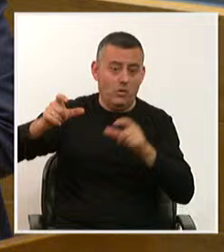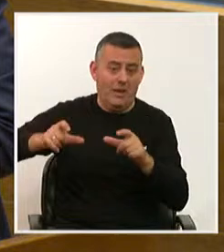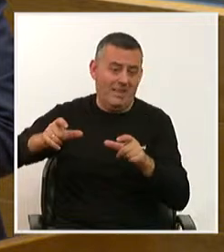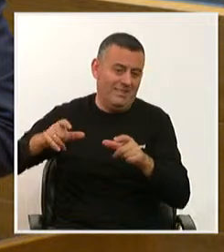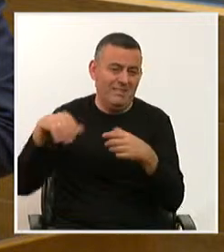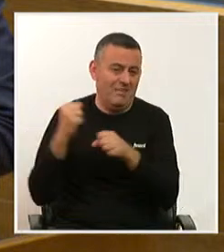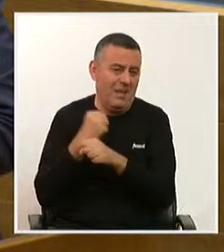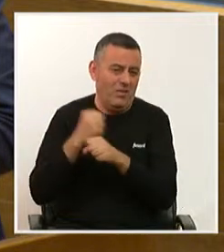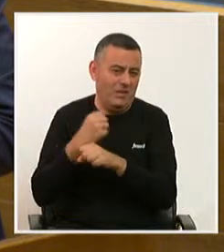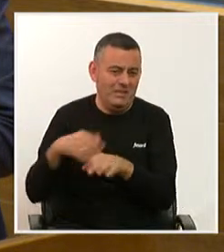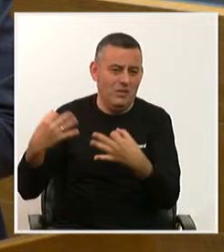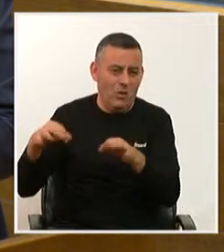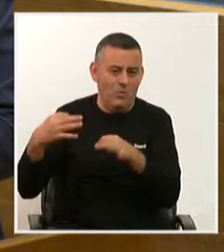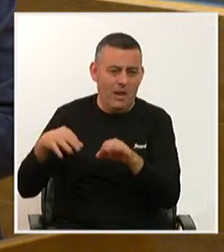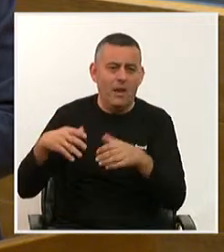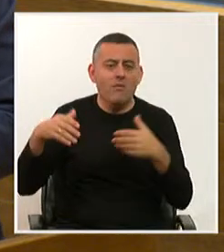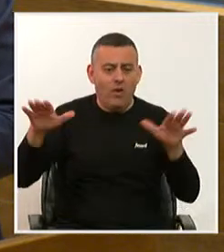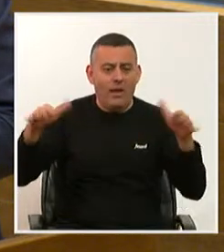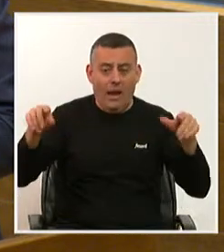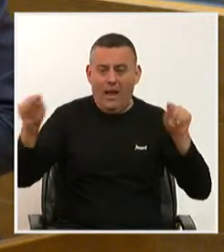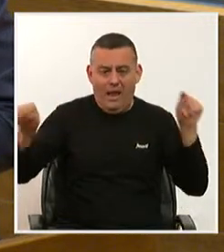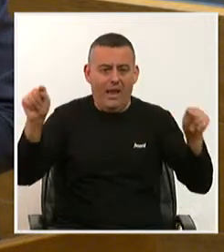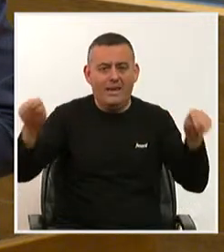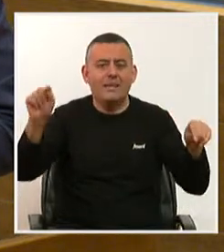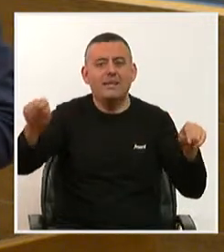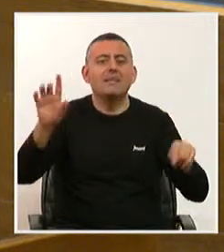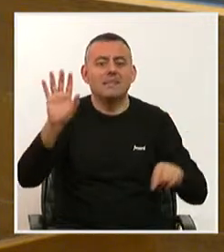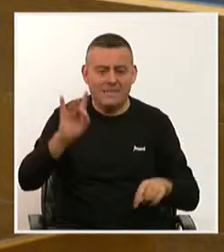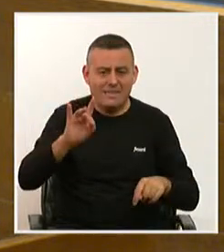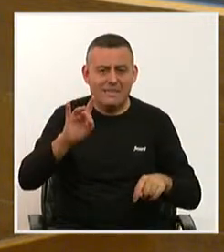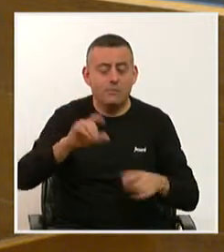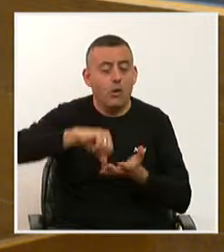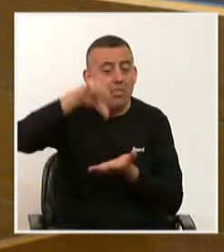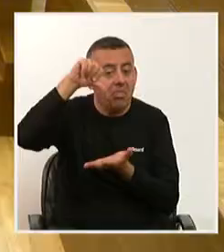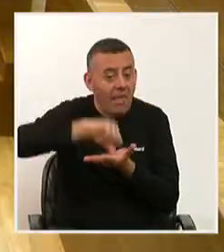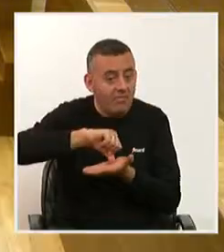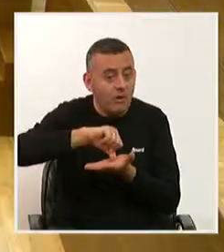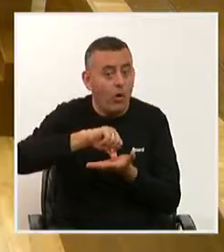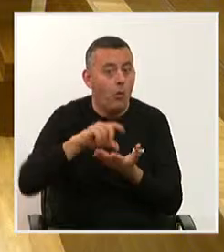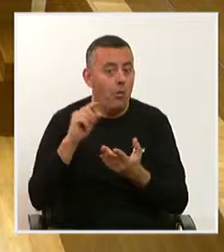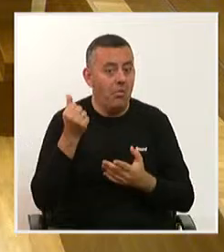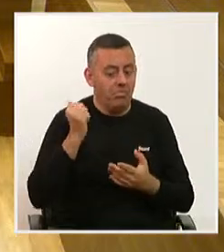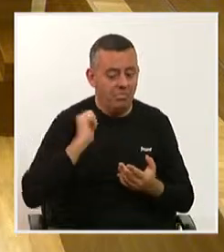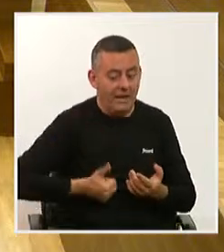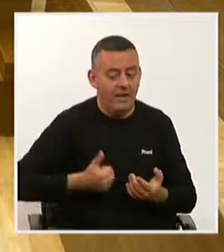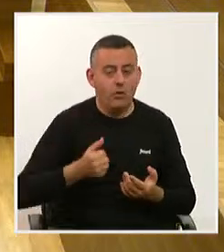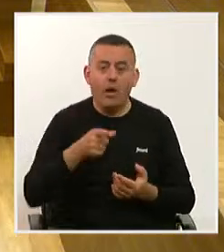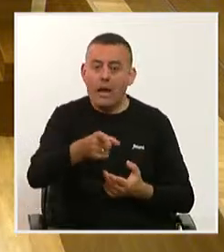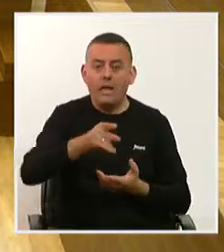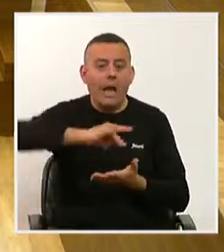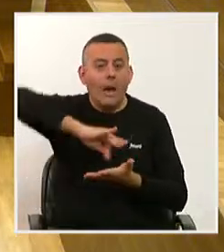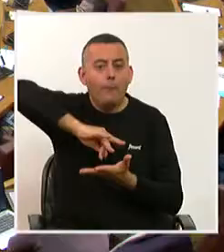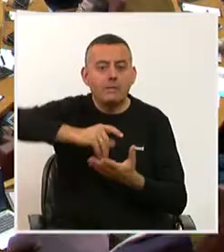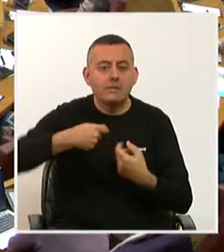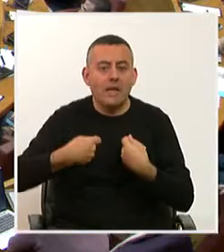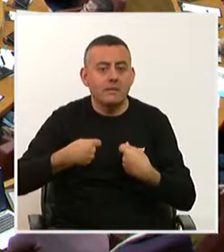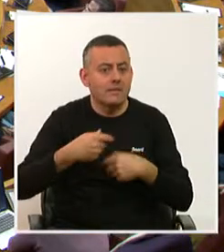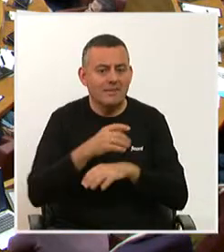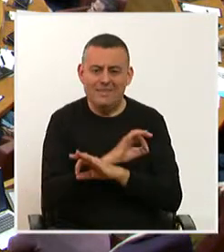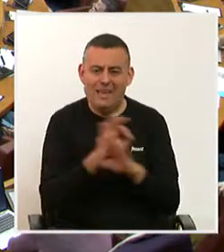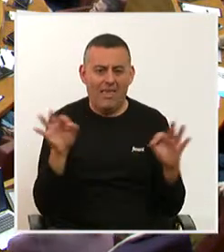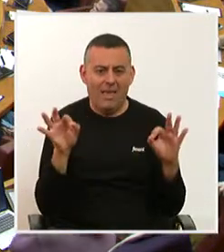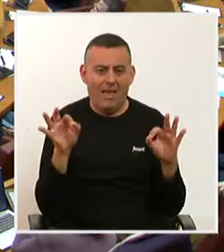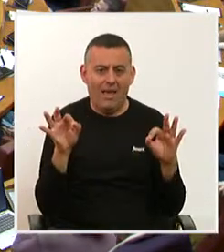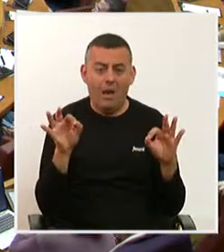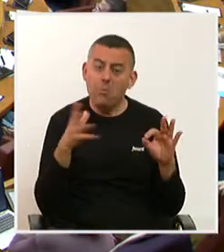del partido popular y que les pongan casas de apuestas a ver si están tan de acuerdo con que se sigan manteniendo ahí sí sí